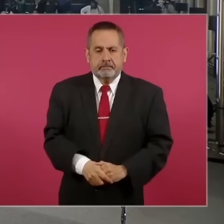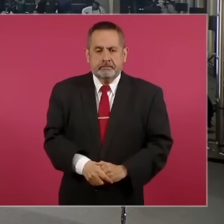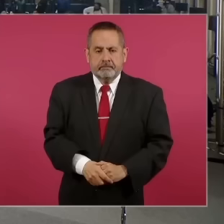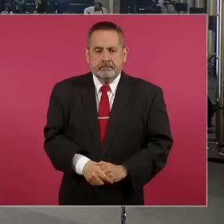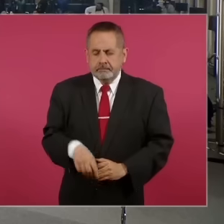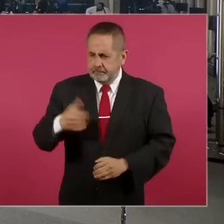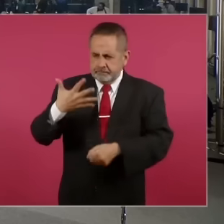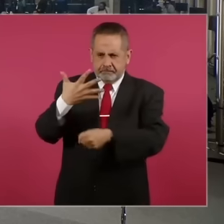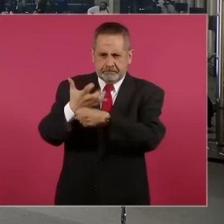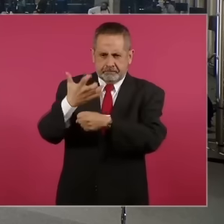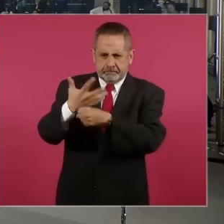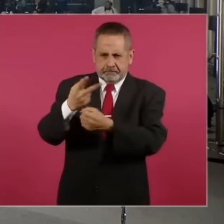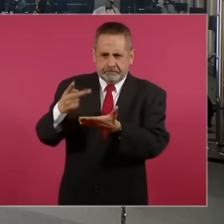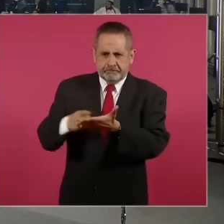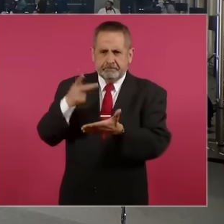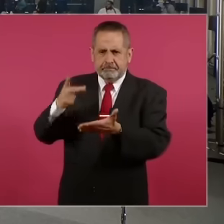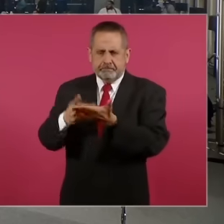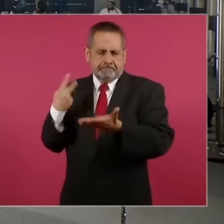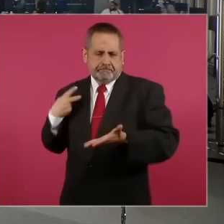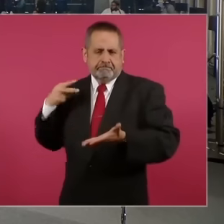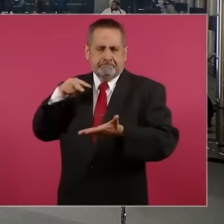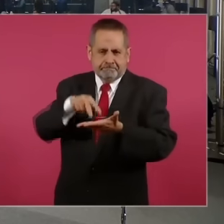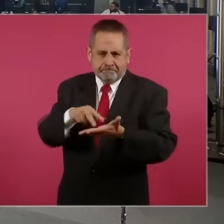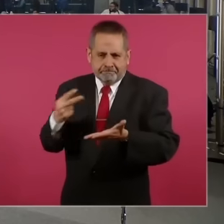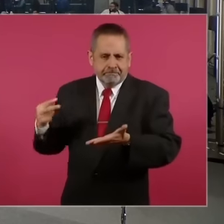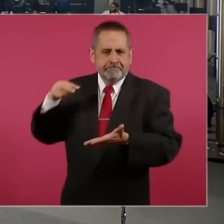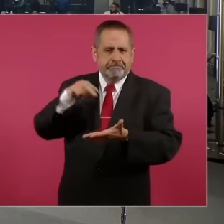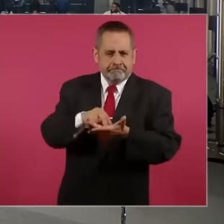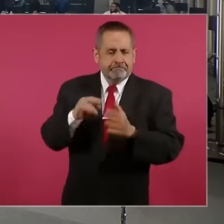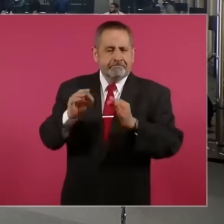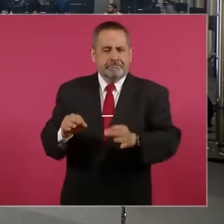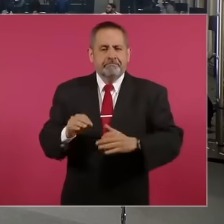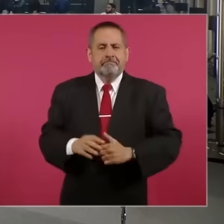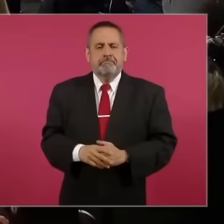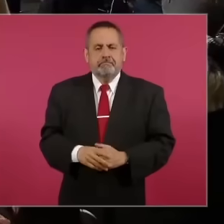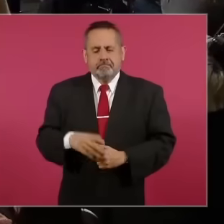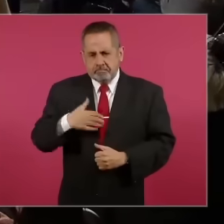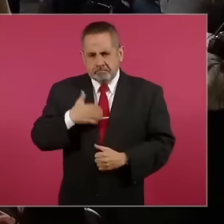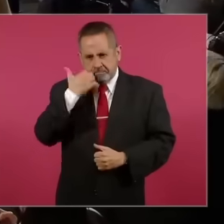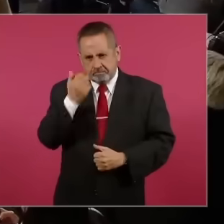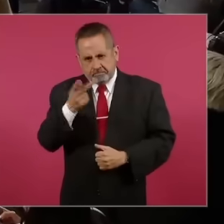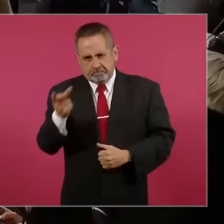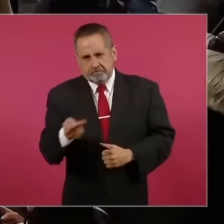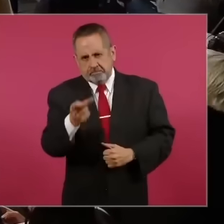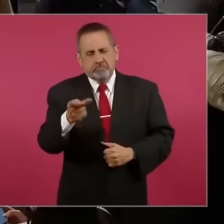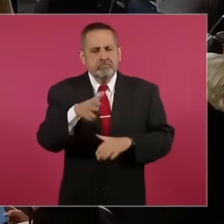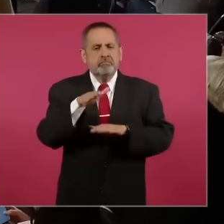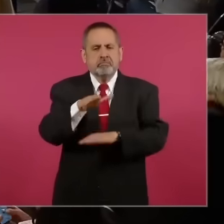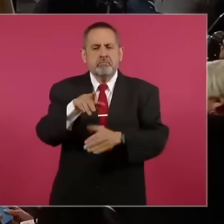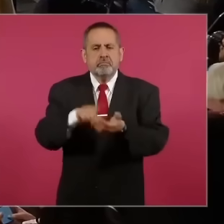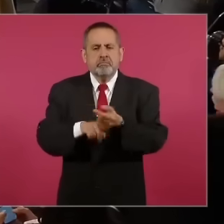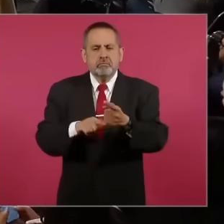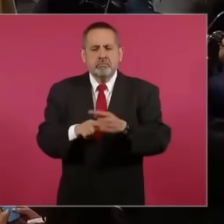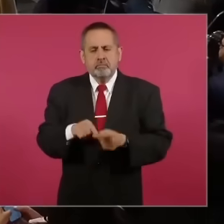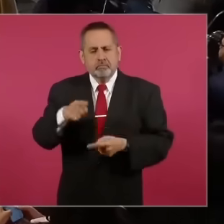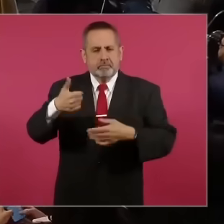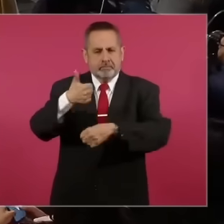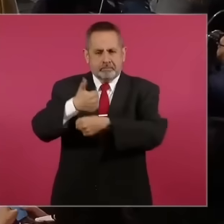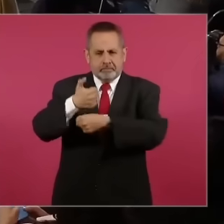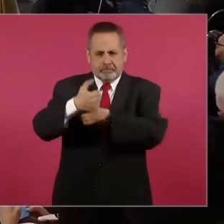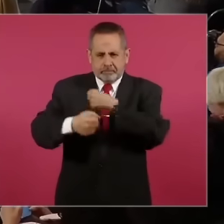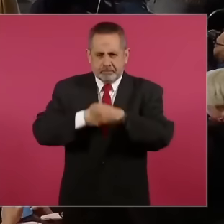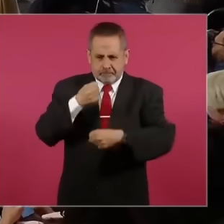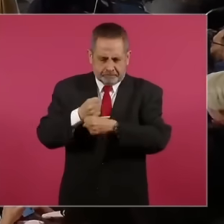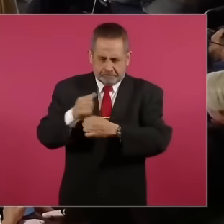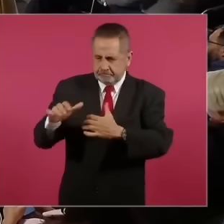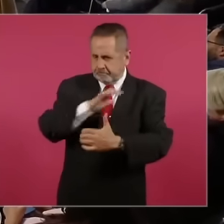Esta es la quinta mañanera a la que he asistido y quisiera preguntarle sobre su sexto año y cómo va a dejar